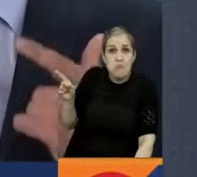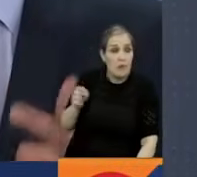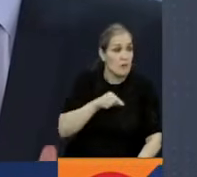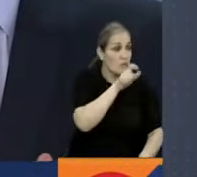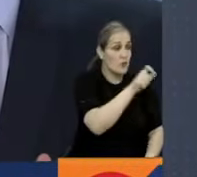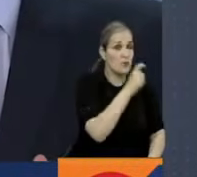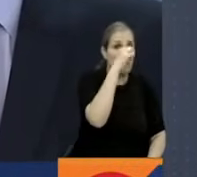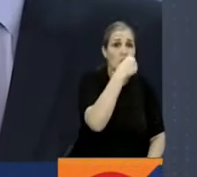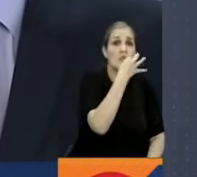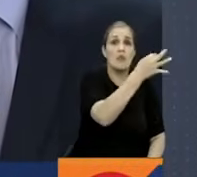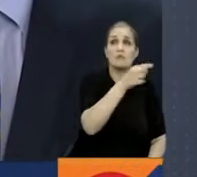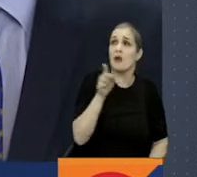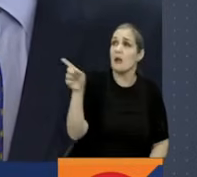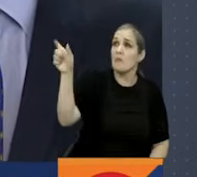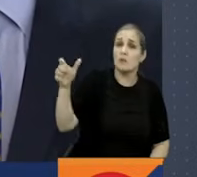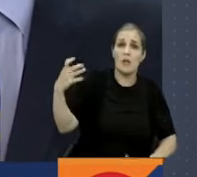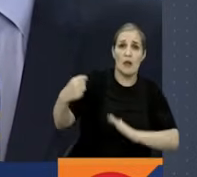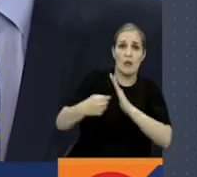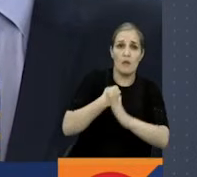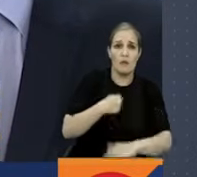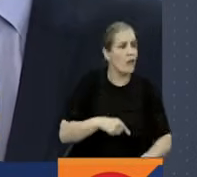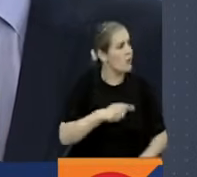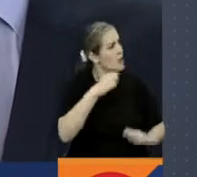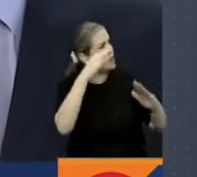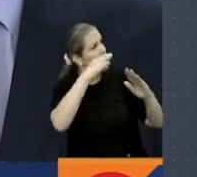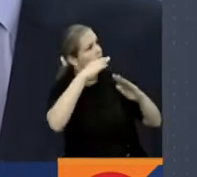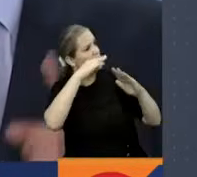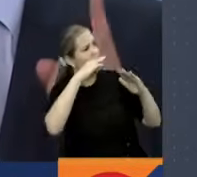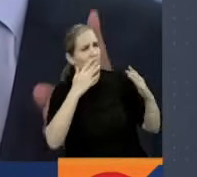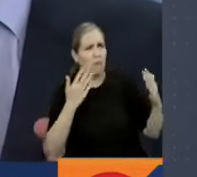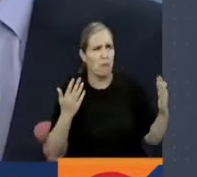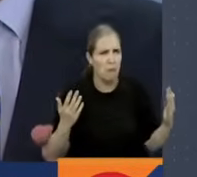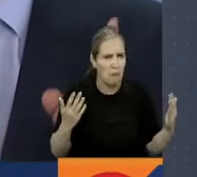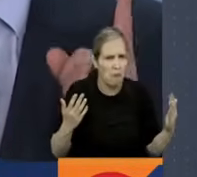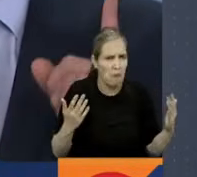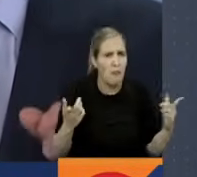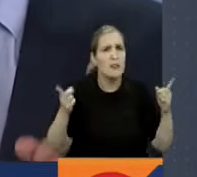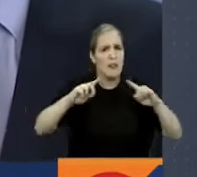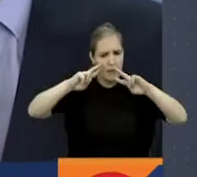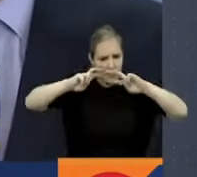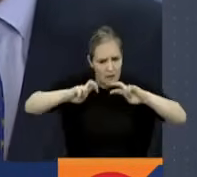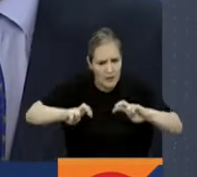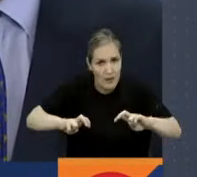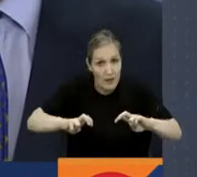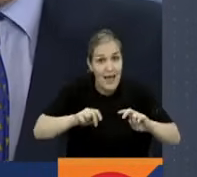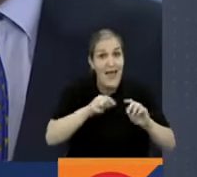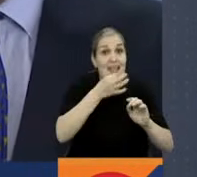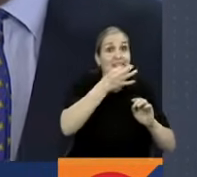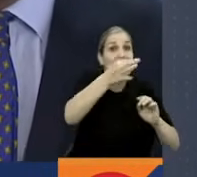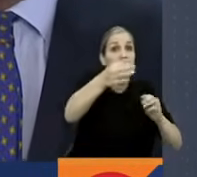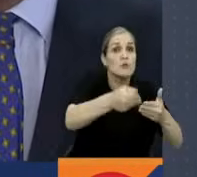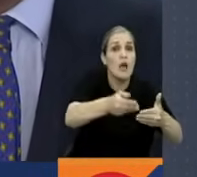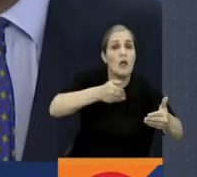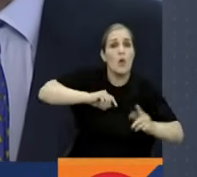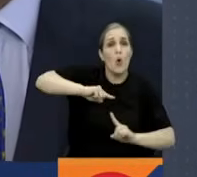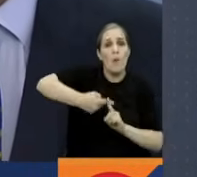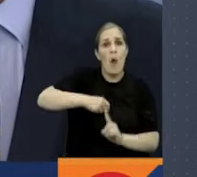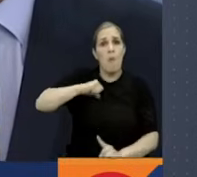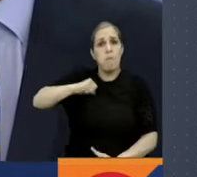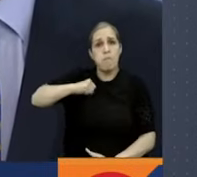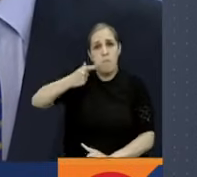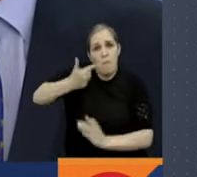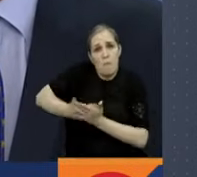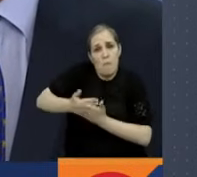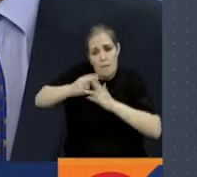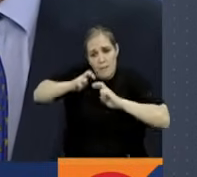asesinar a un candidato presidencial y un documento oficial de una investigación hecho un mes antes de esa denuncia que hizo el propio candidato